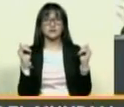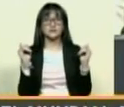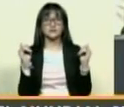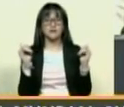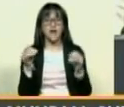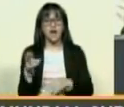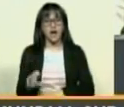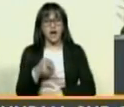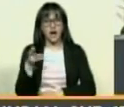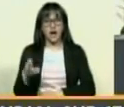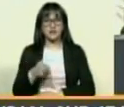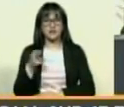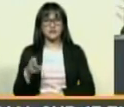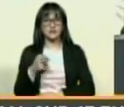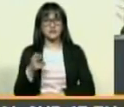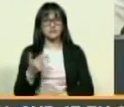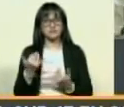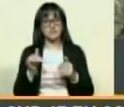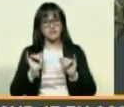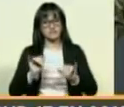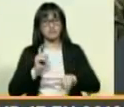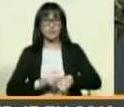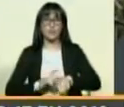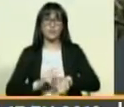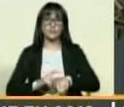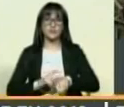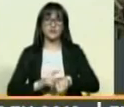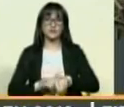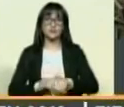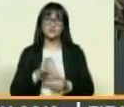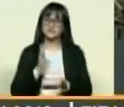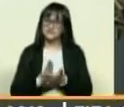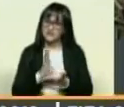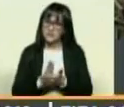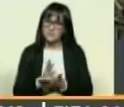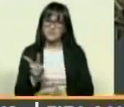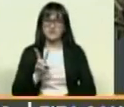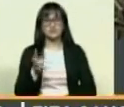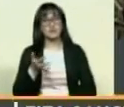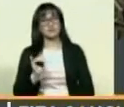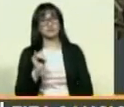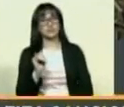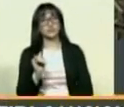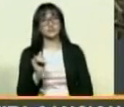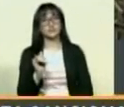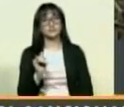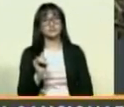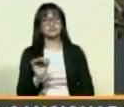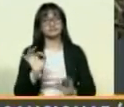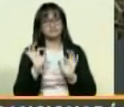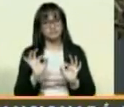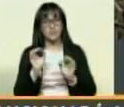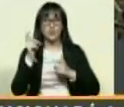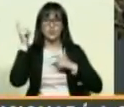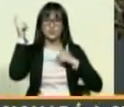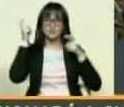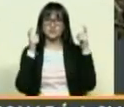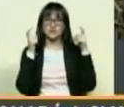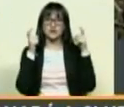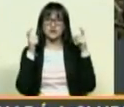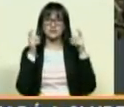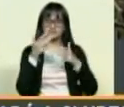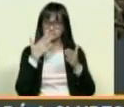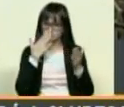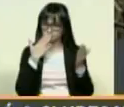Haití de aquel momento. Siempre ha estado Venezuela presente, pero fue el comandante Hugo Chávez y ha sido el